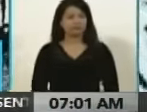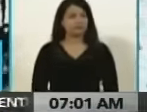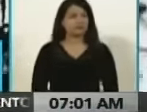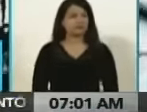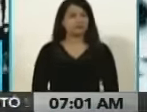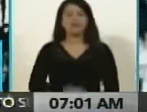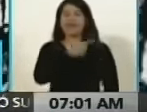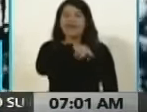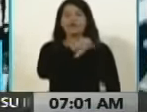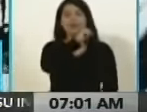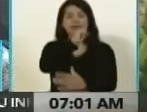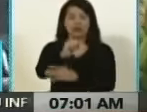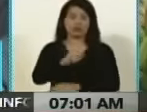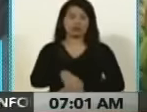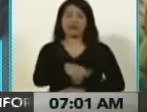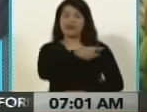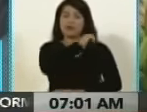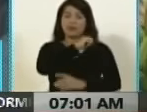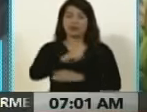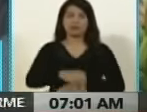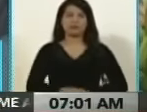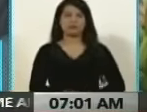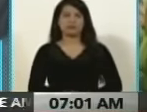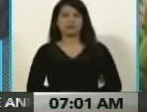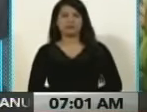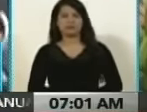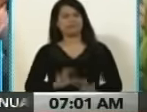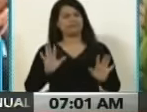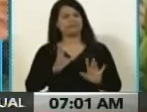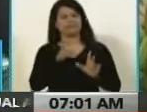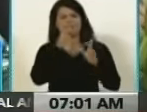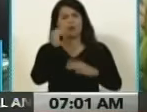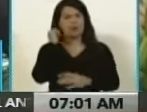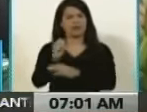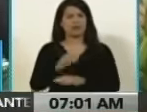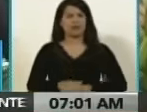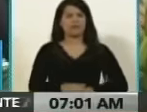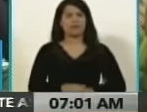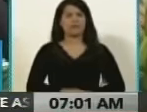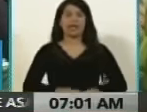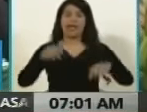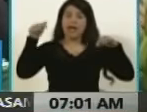Lo mataron, vilmente asesinado. Cuando aquí